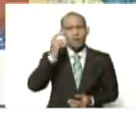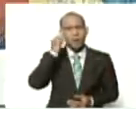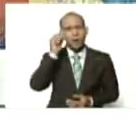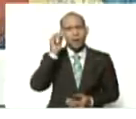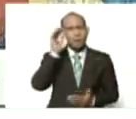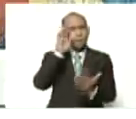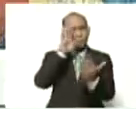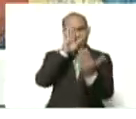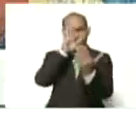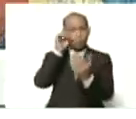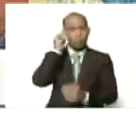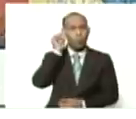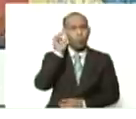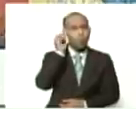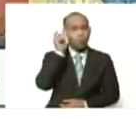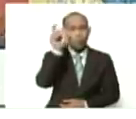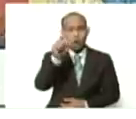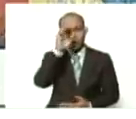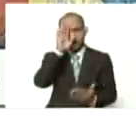poder popular.